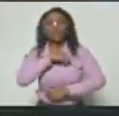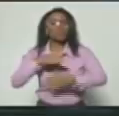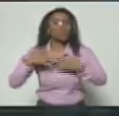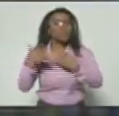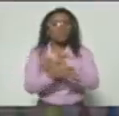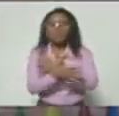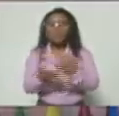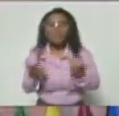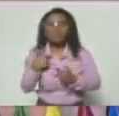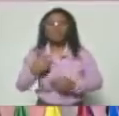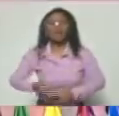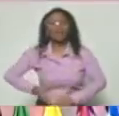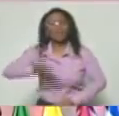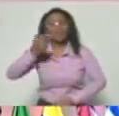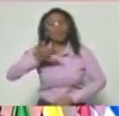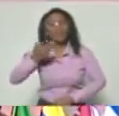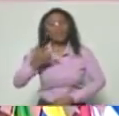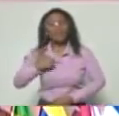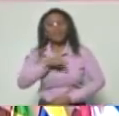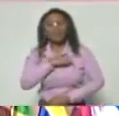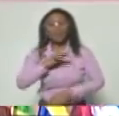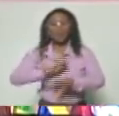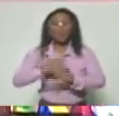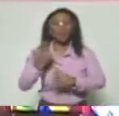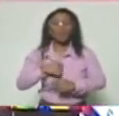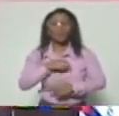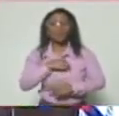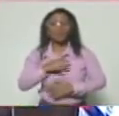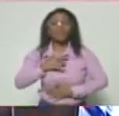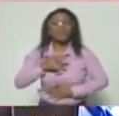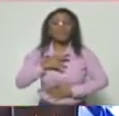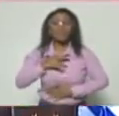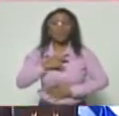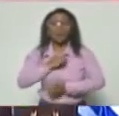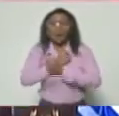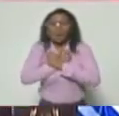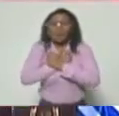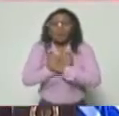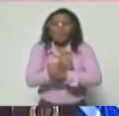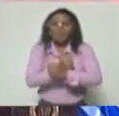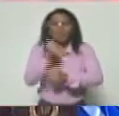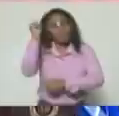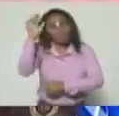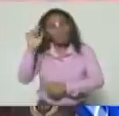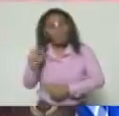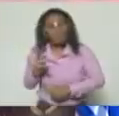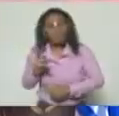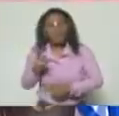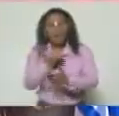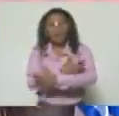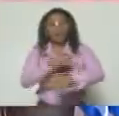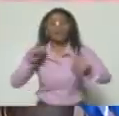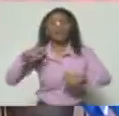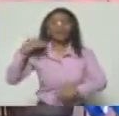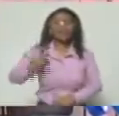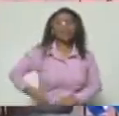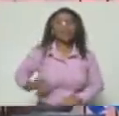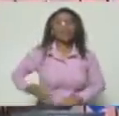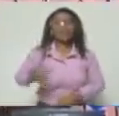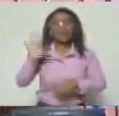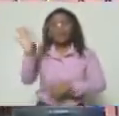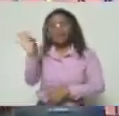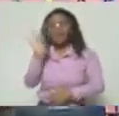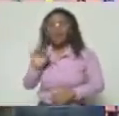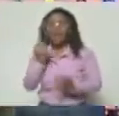lo más preciado, por lo cual sentimos amor diario, que es la libertad, nuestro derecho de elegir, de